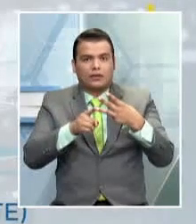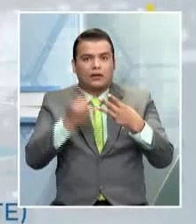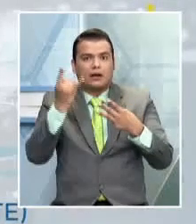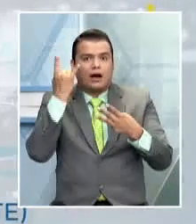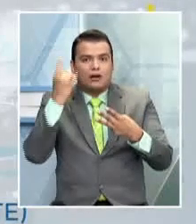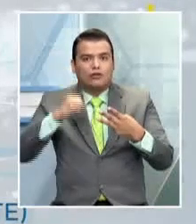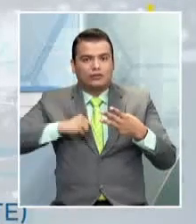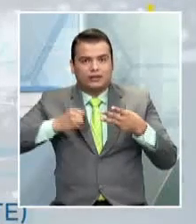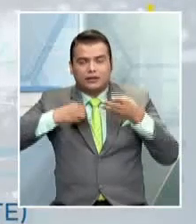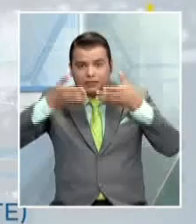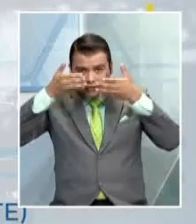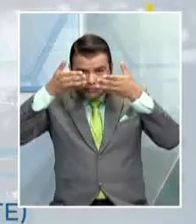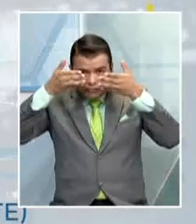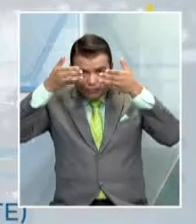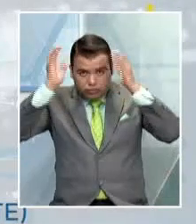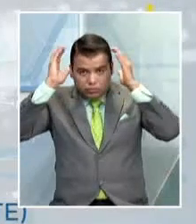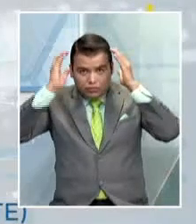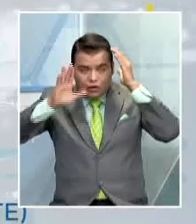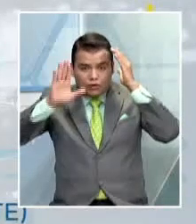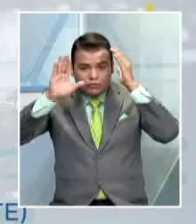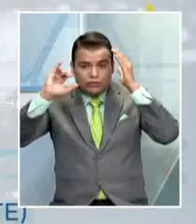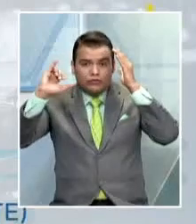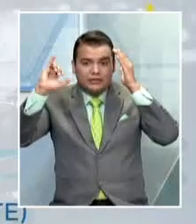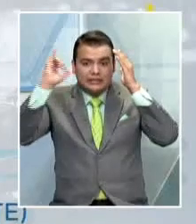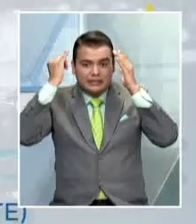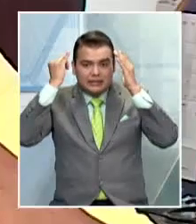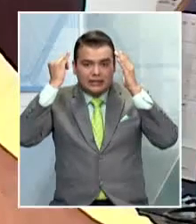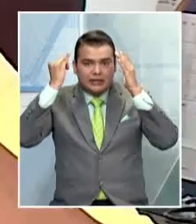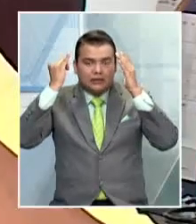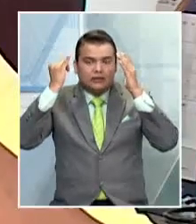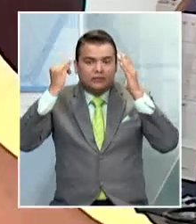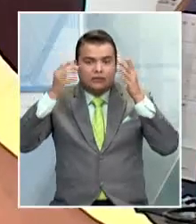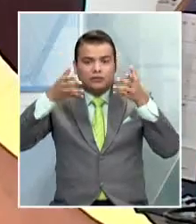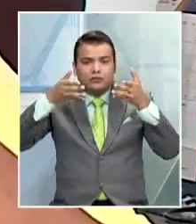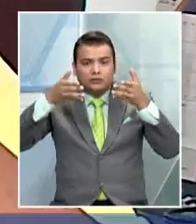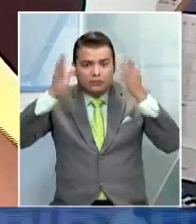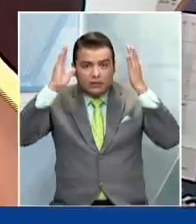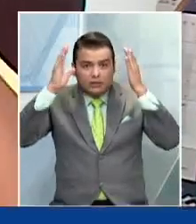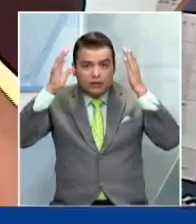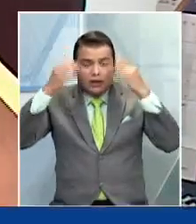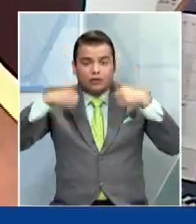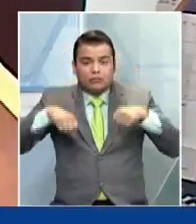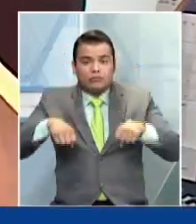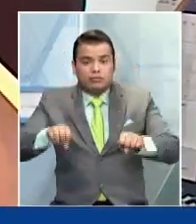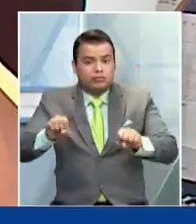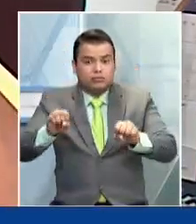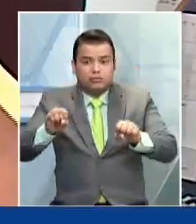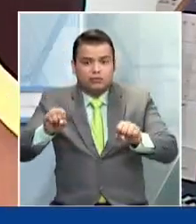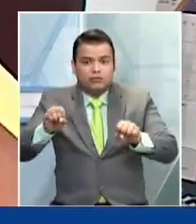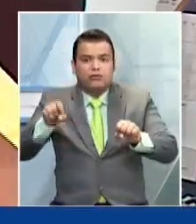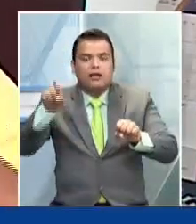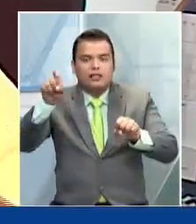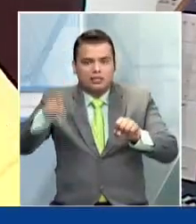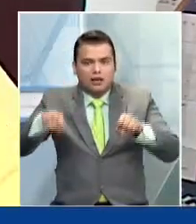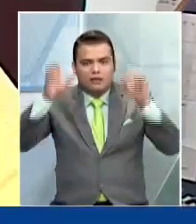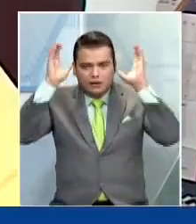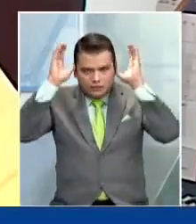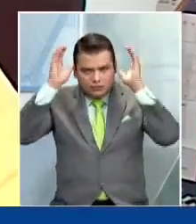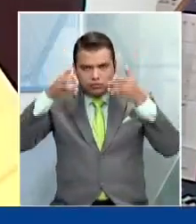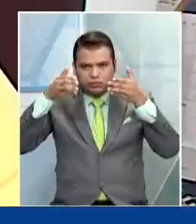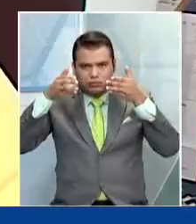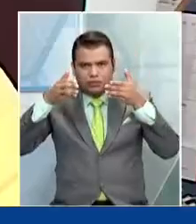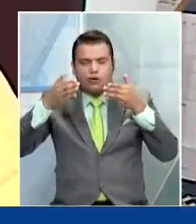abatibles, es decir, que la parte frontal del casco se puede levantar, en el momento en que se esté conduciendo la motocicleta, ese frontal debe estar en